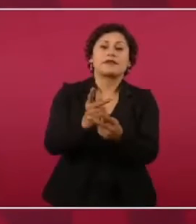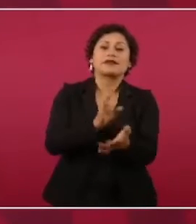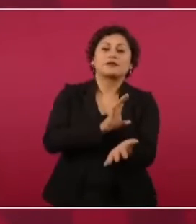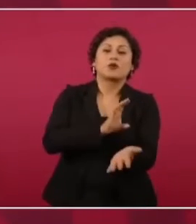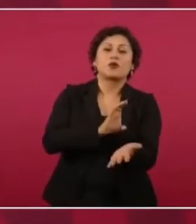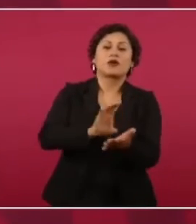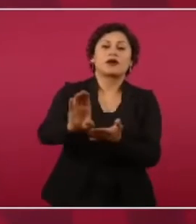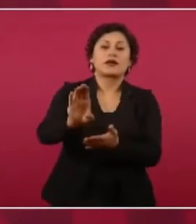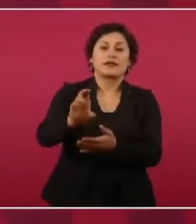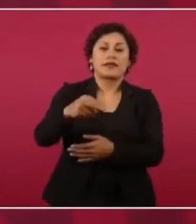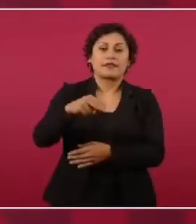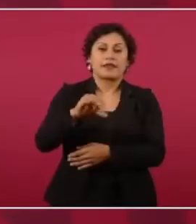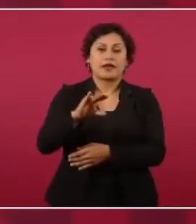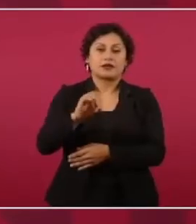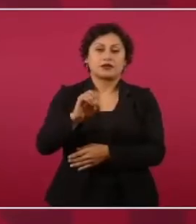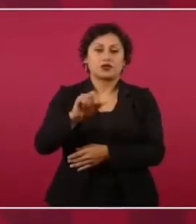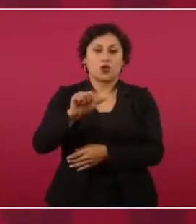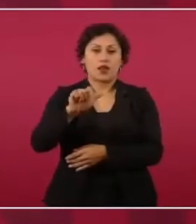¿Ya lo pagó?